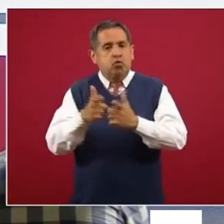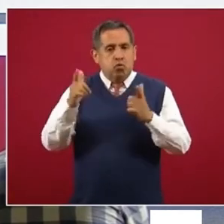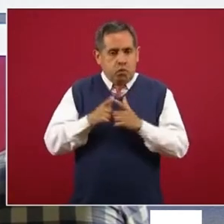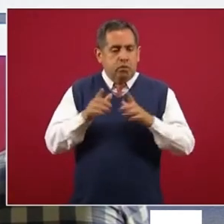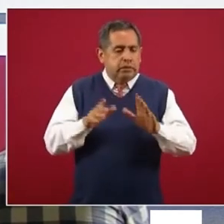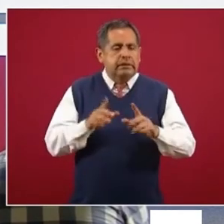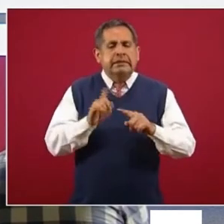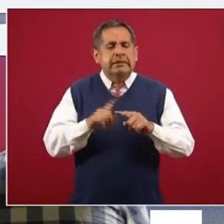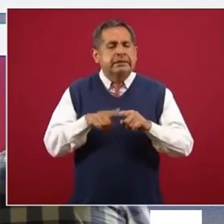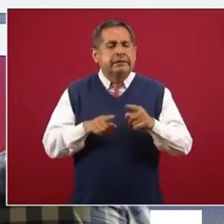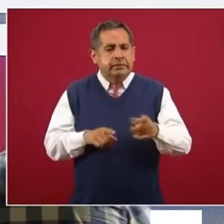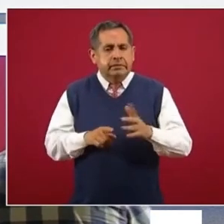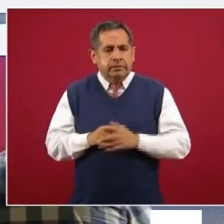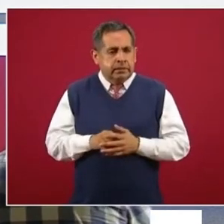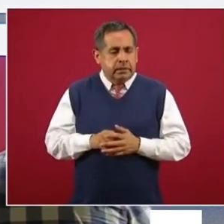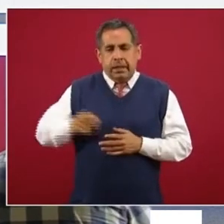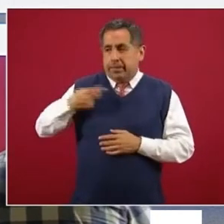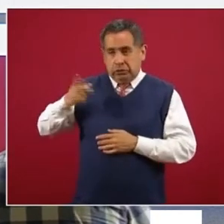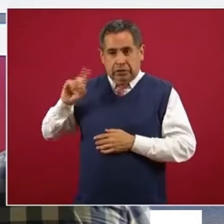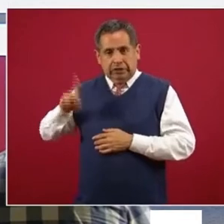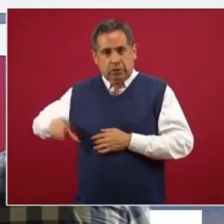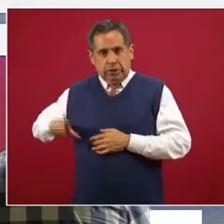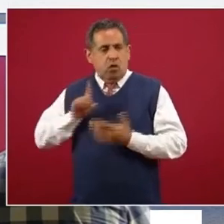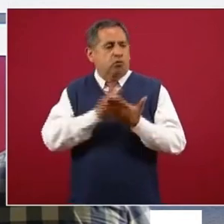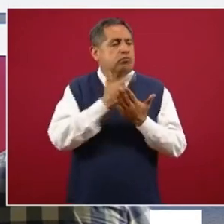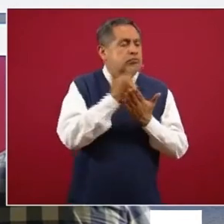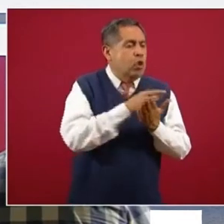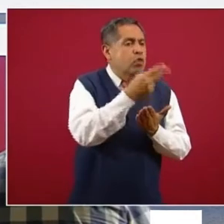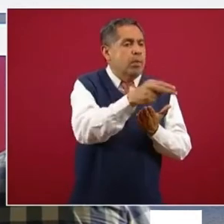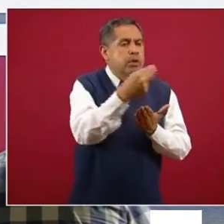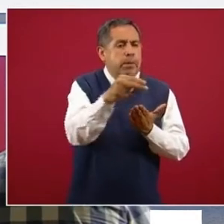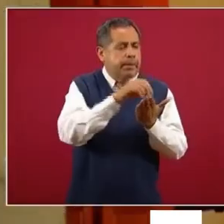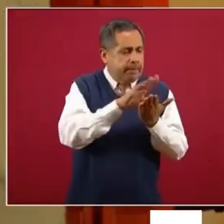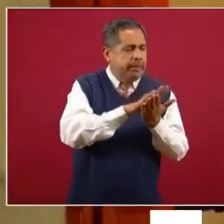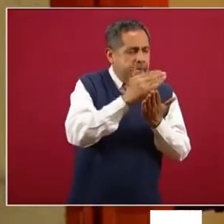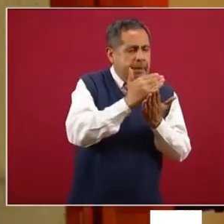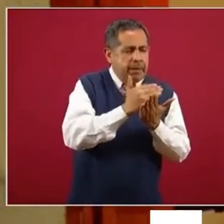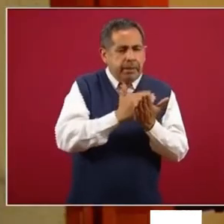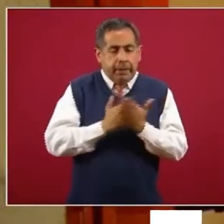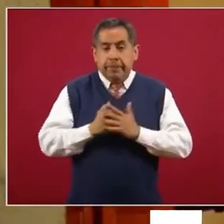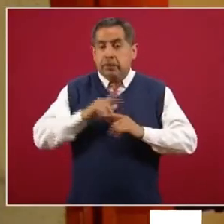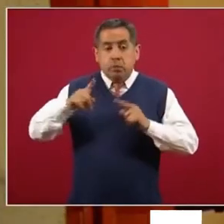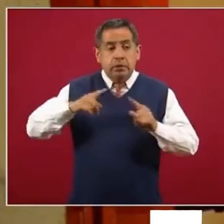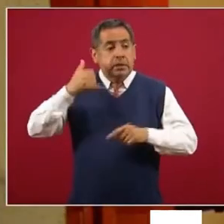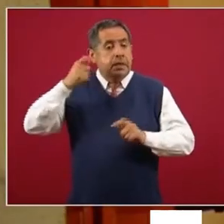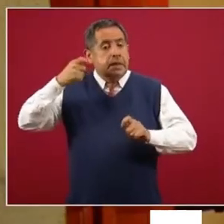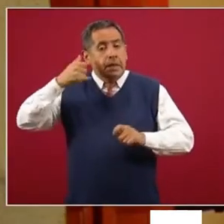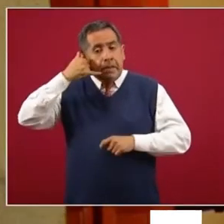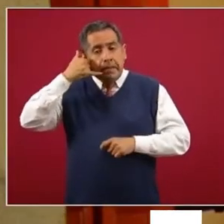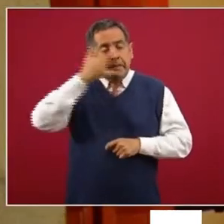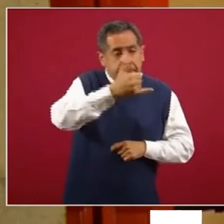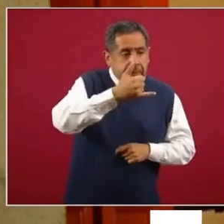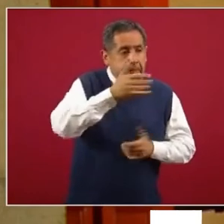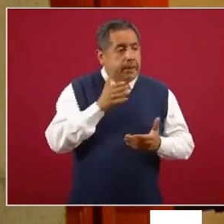que están en el Censo del Bienestar y que recibieron una llamada, una